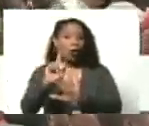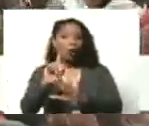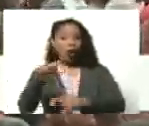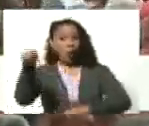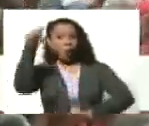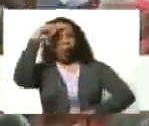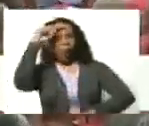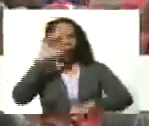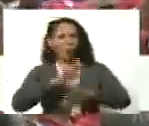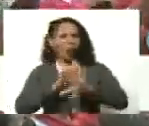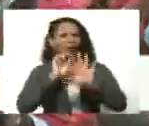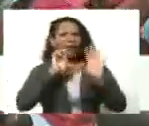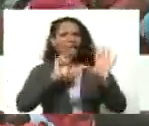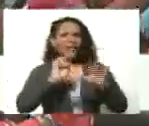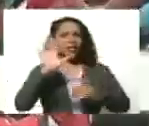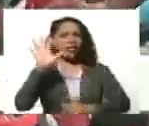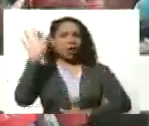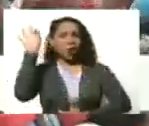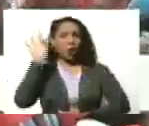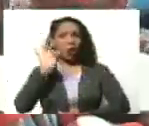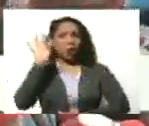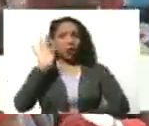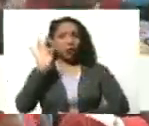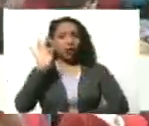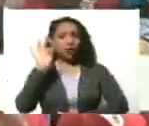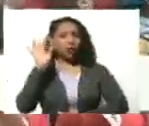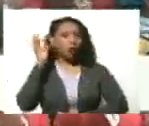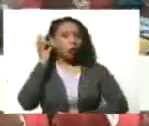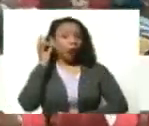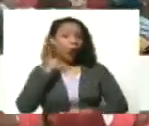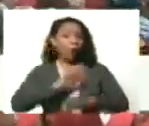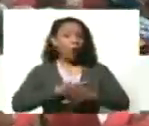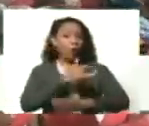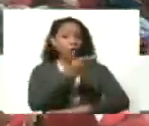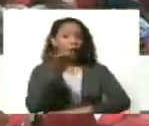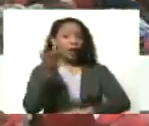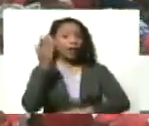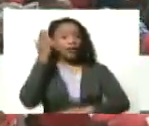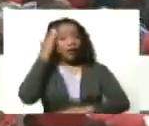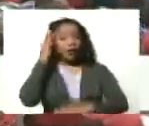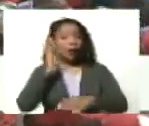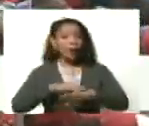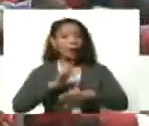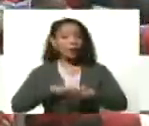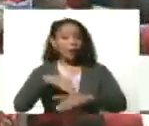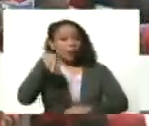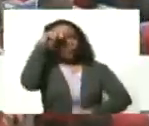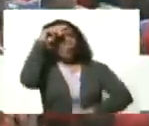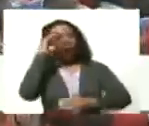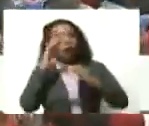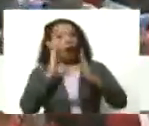molestar porque el 75% son mujeres. Porque ustedes saben lo que pasa si uno se molesta en la casa.